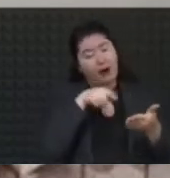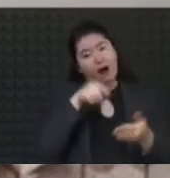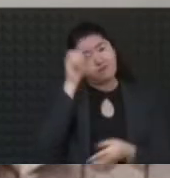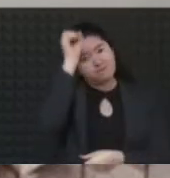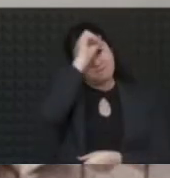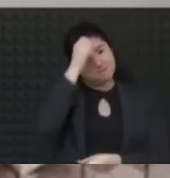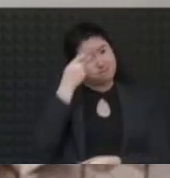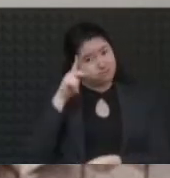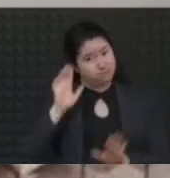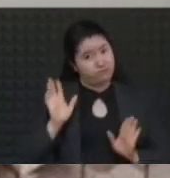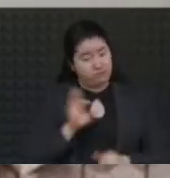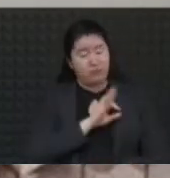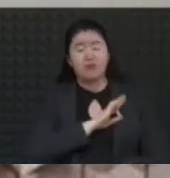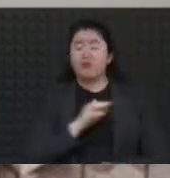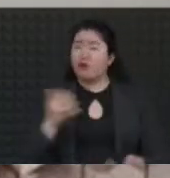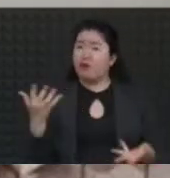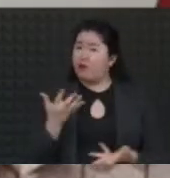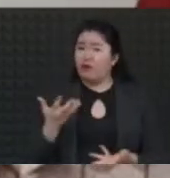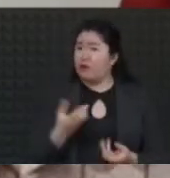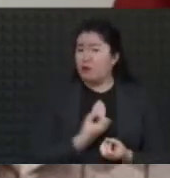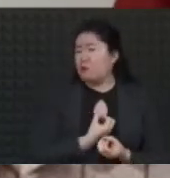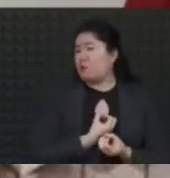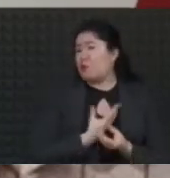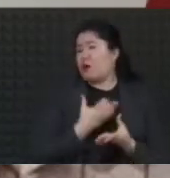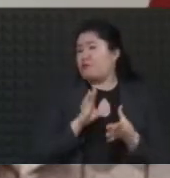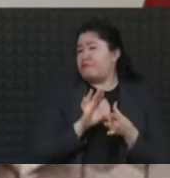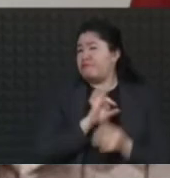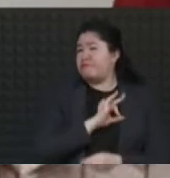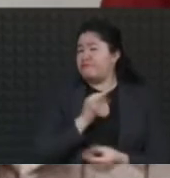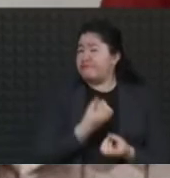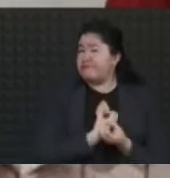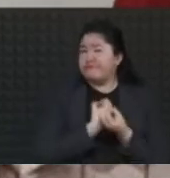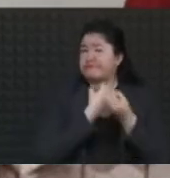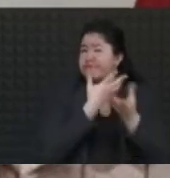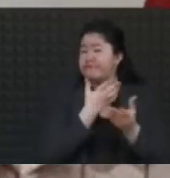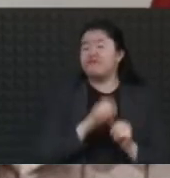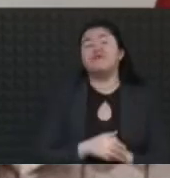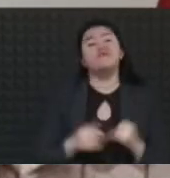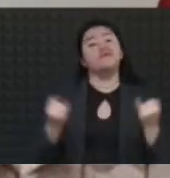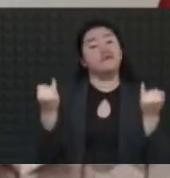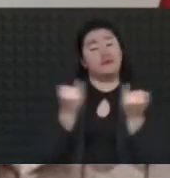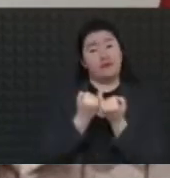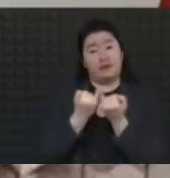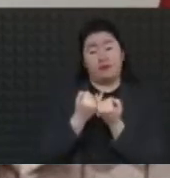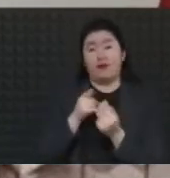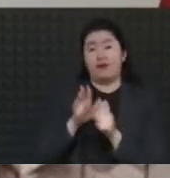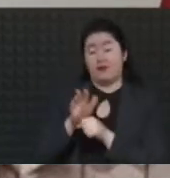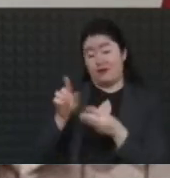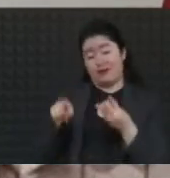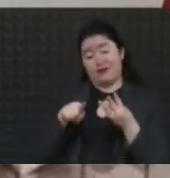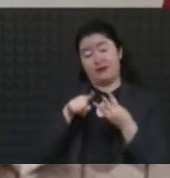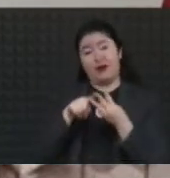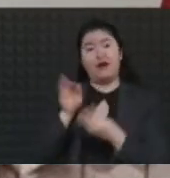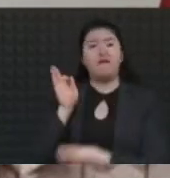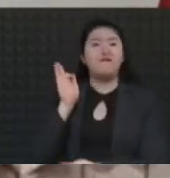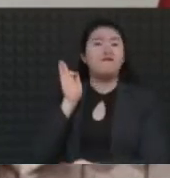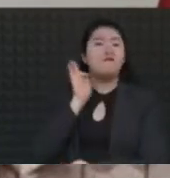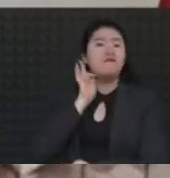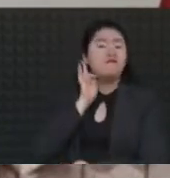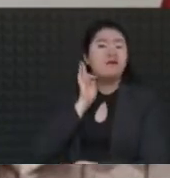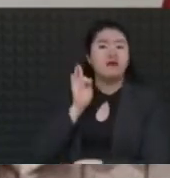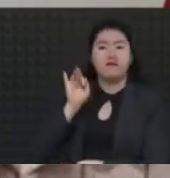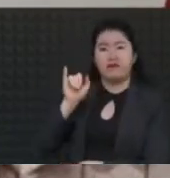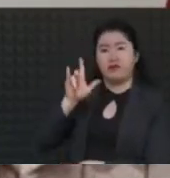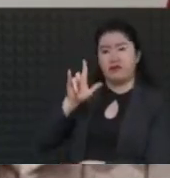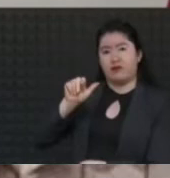hace la Fiscalía de manera autónoma, ellos tienen sus propios peritos que han estado trabajando y lo más importante